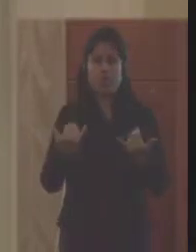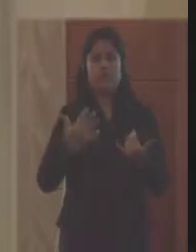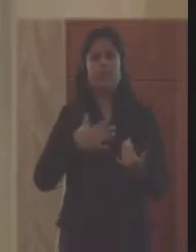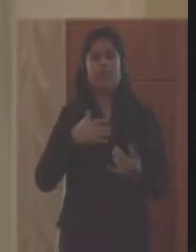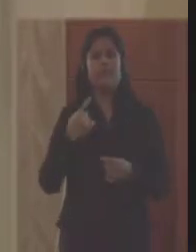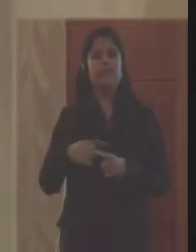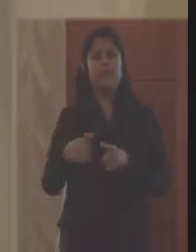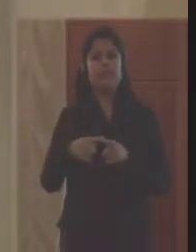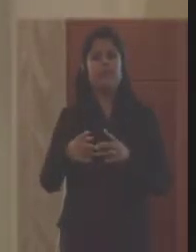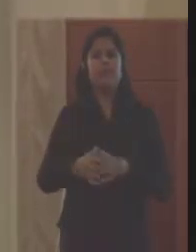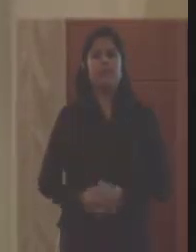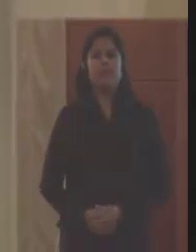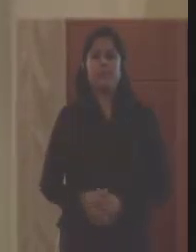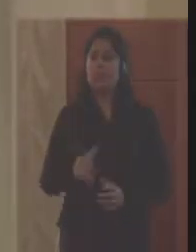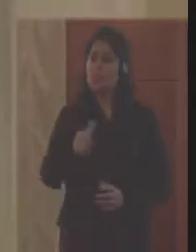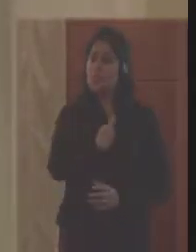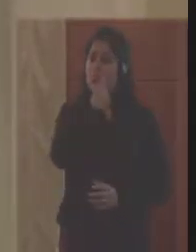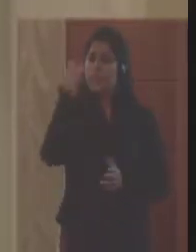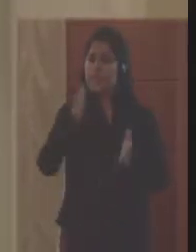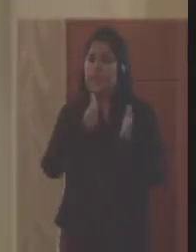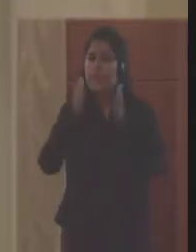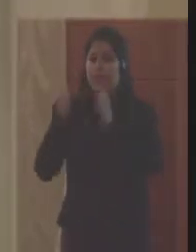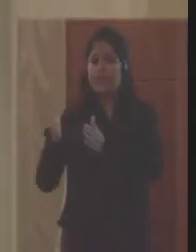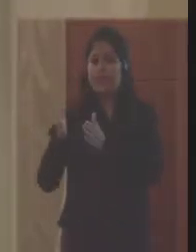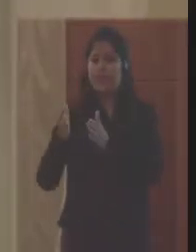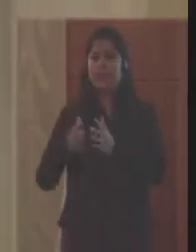esta gráfica. Por otra parte,